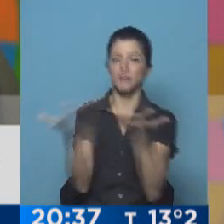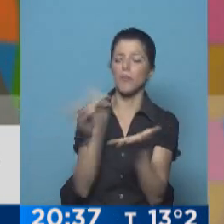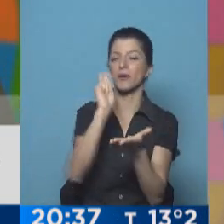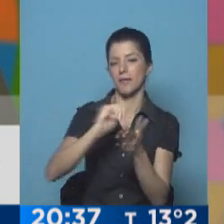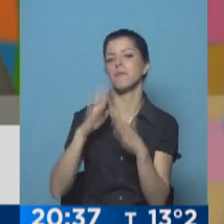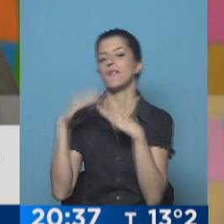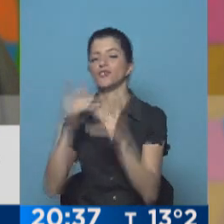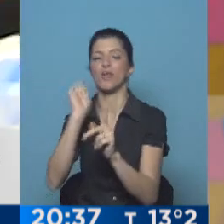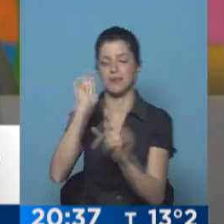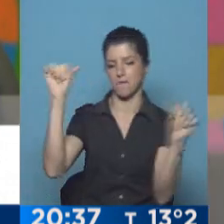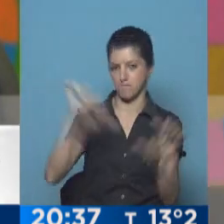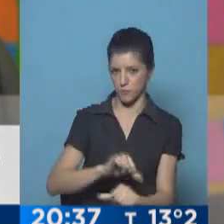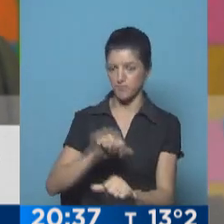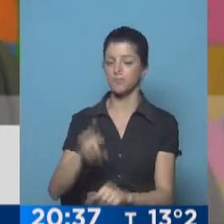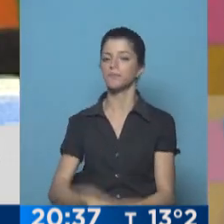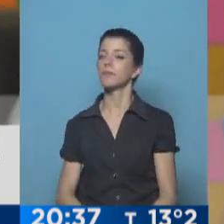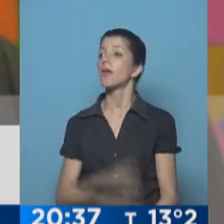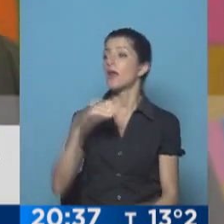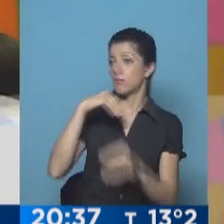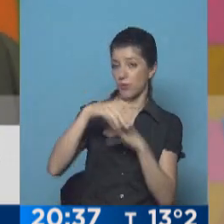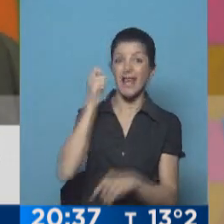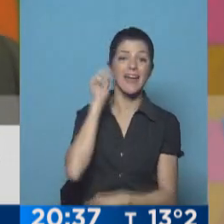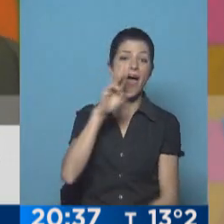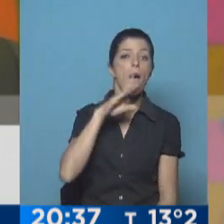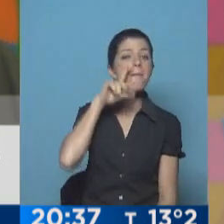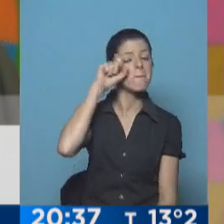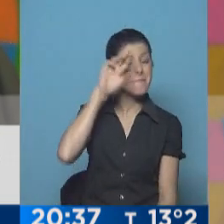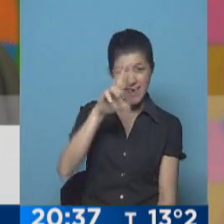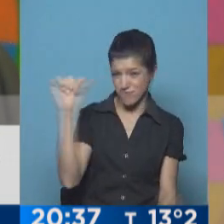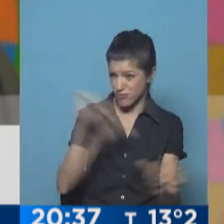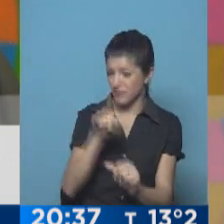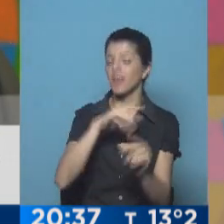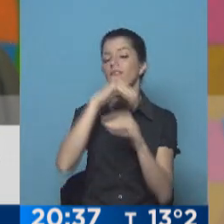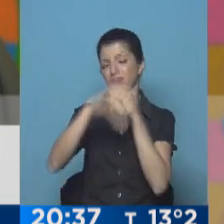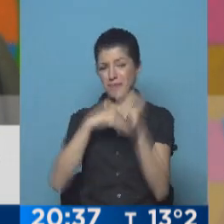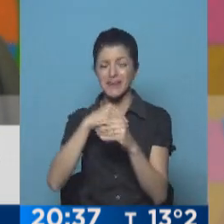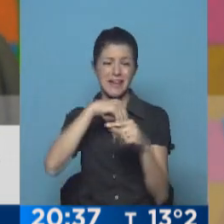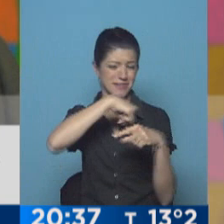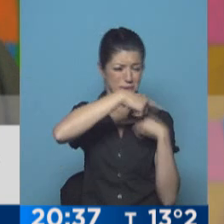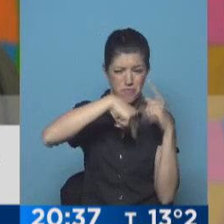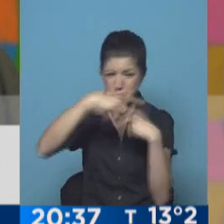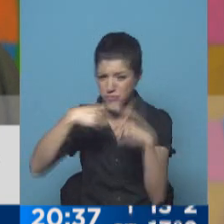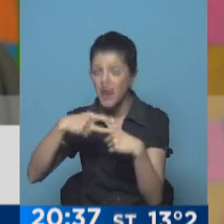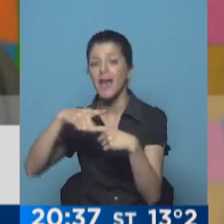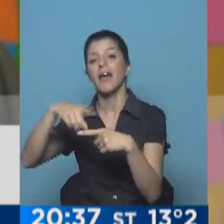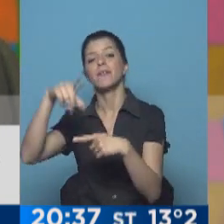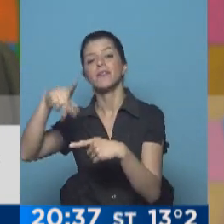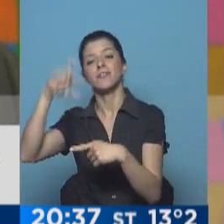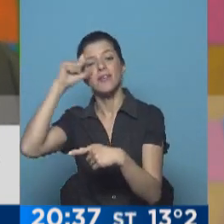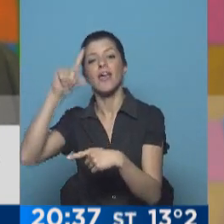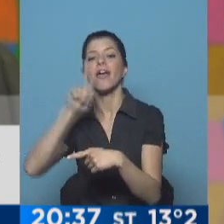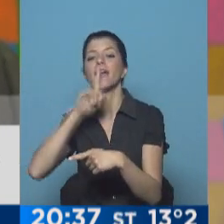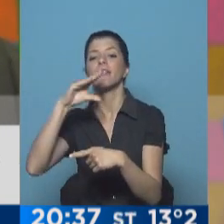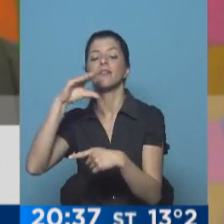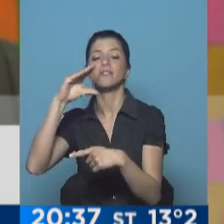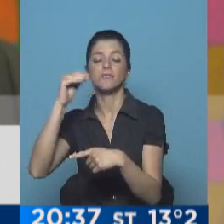estas medidas no la familia perjudicada de la griber claro Gracias la griber una una familia perseguida La familia Chabán una familia perseguida también